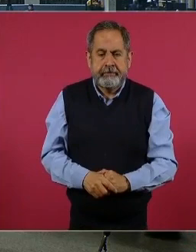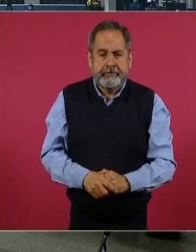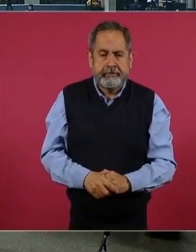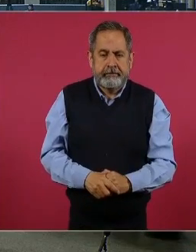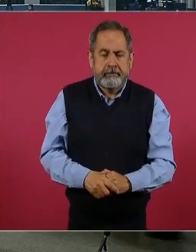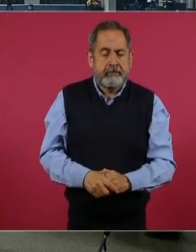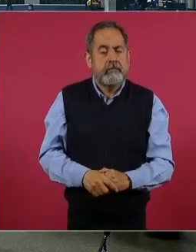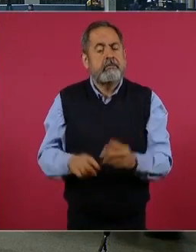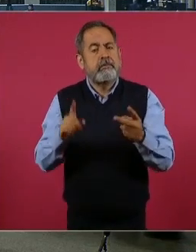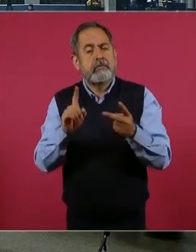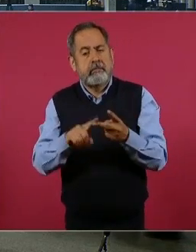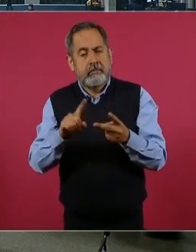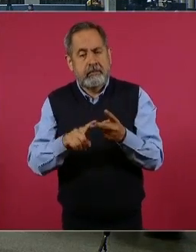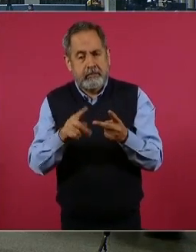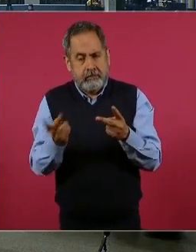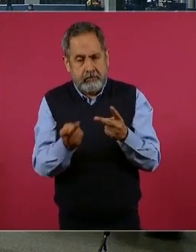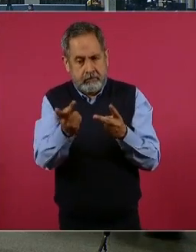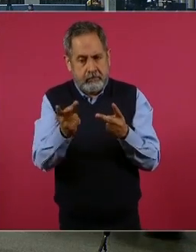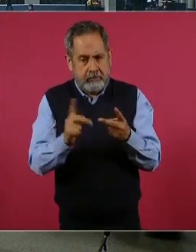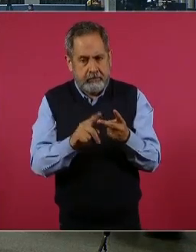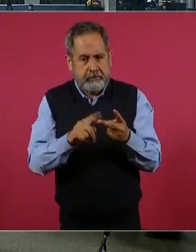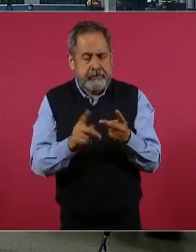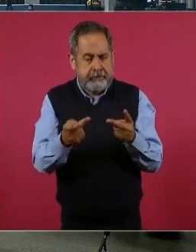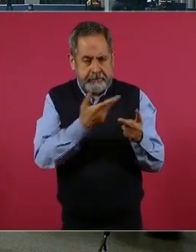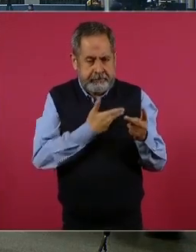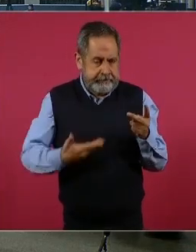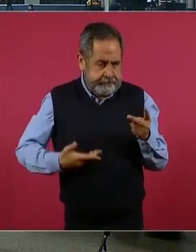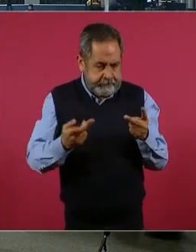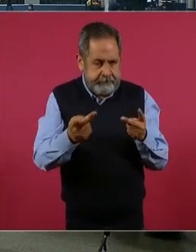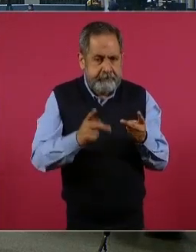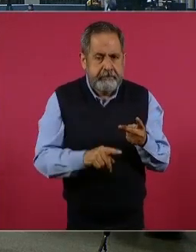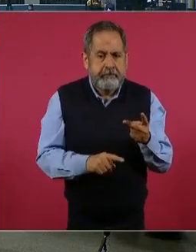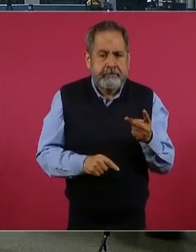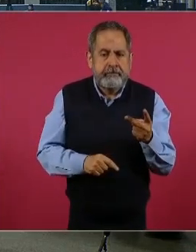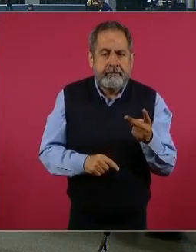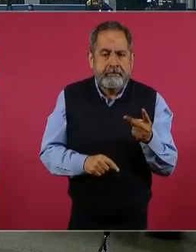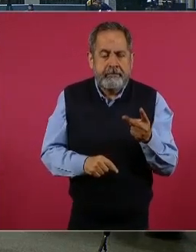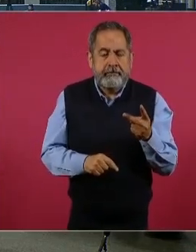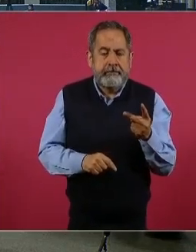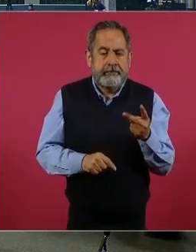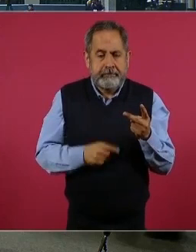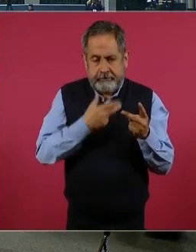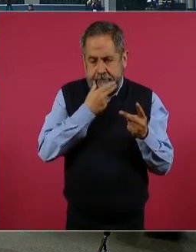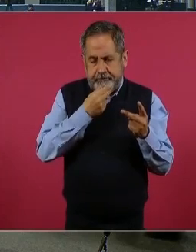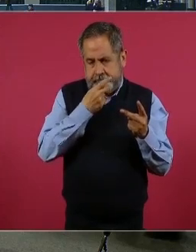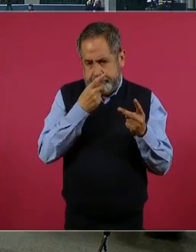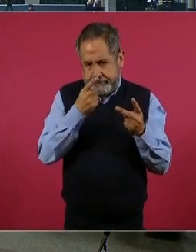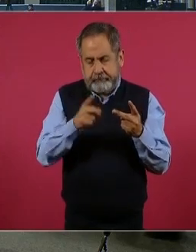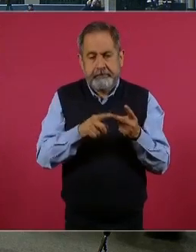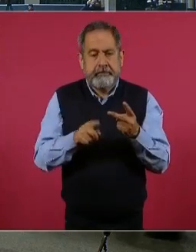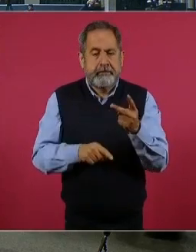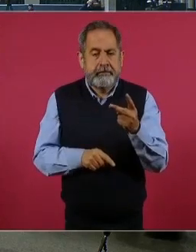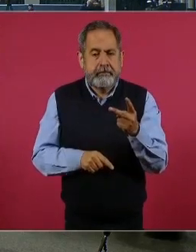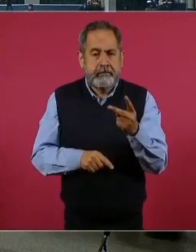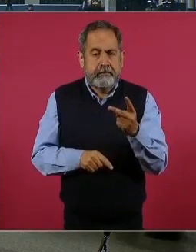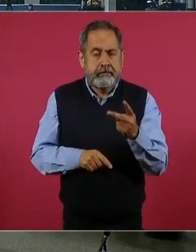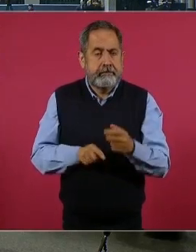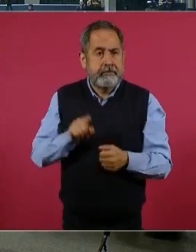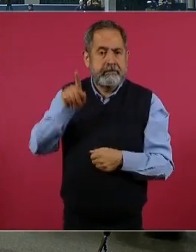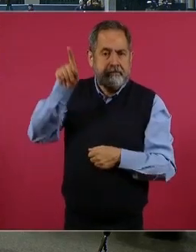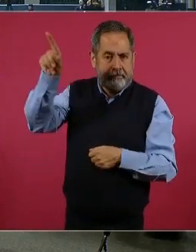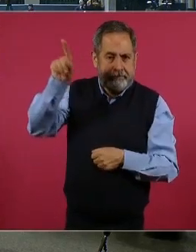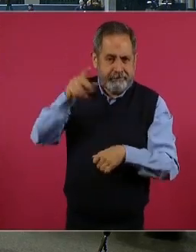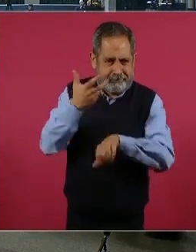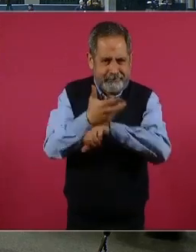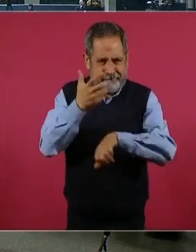En una segunda pregunta, presidente, el atentado que sufrió